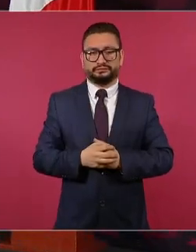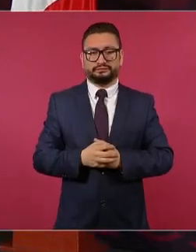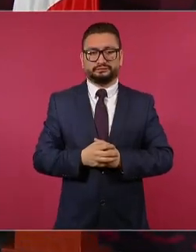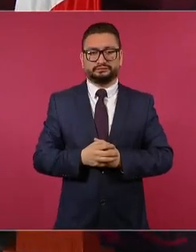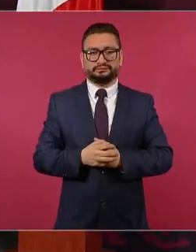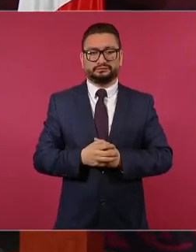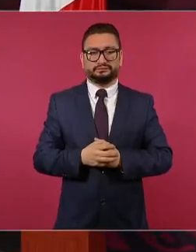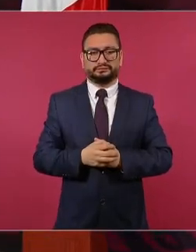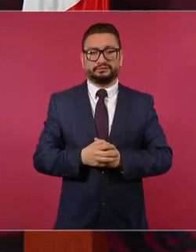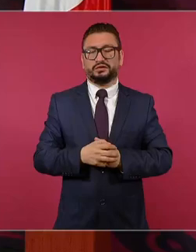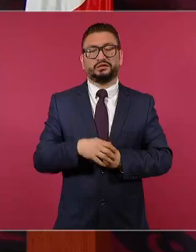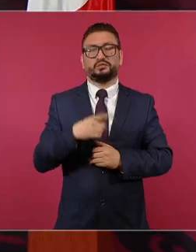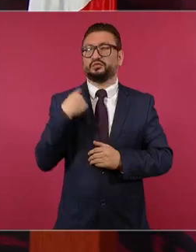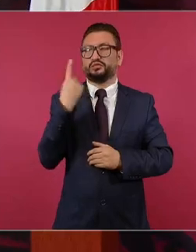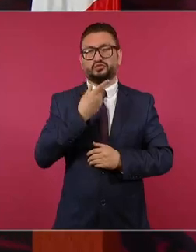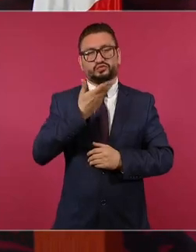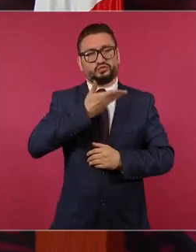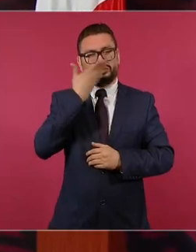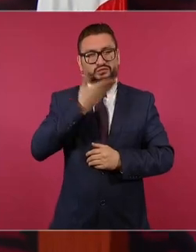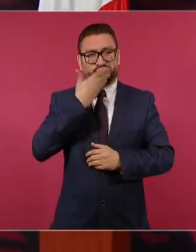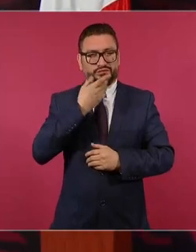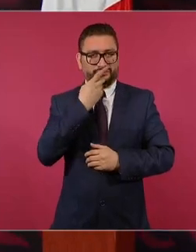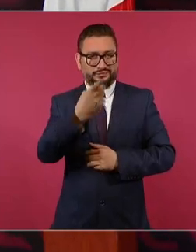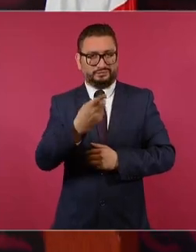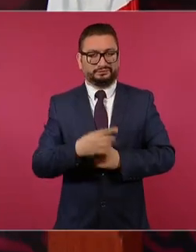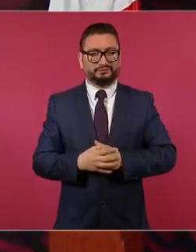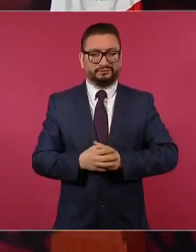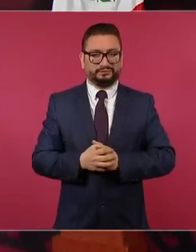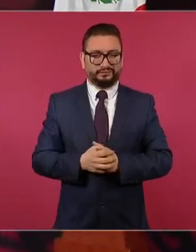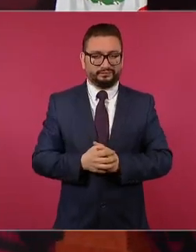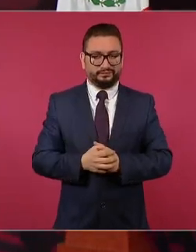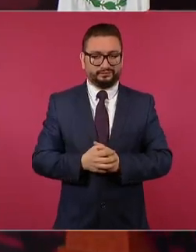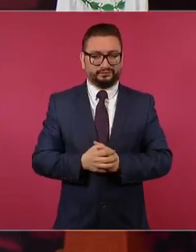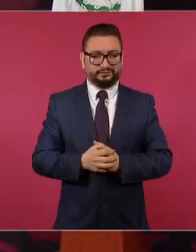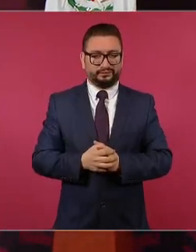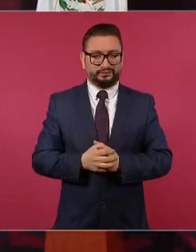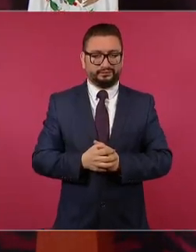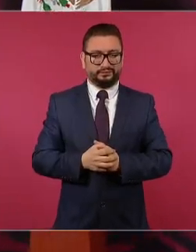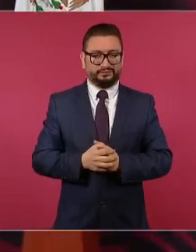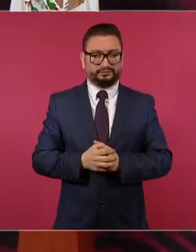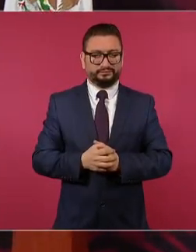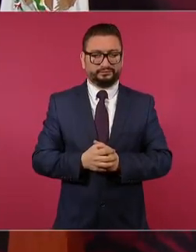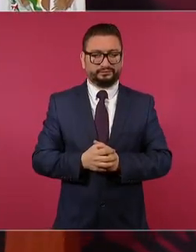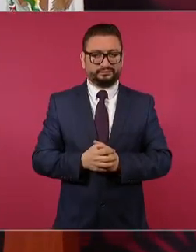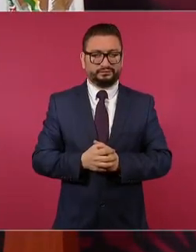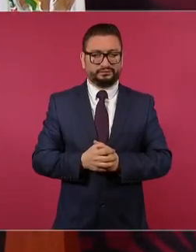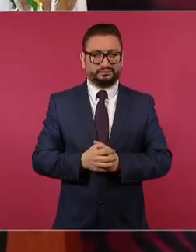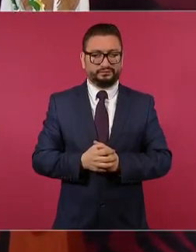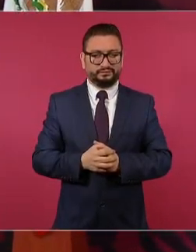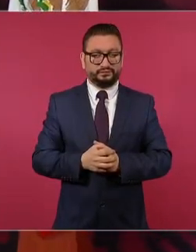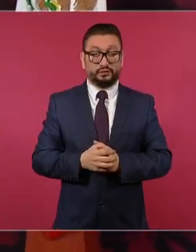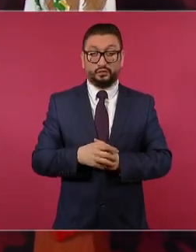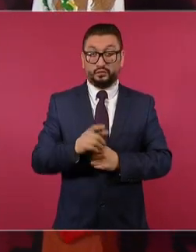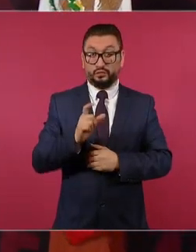coloquial. Cuando se reparte mal